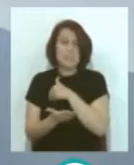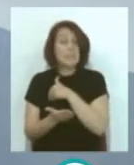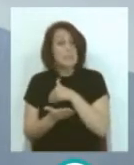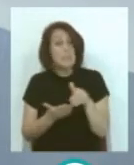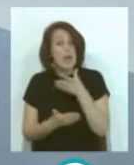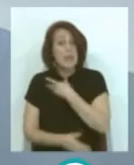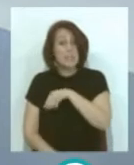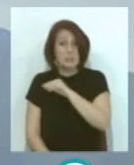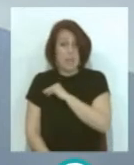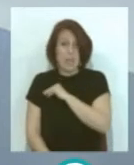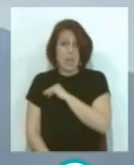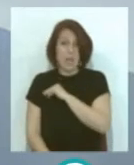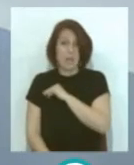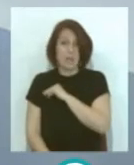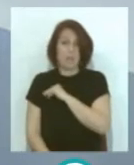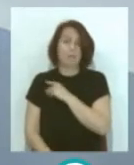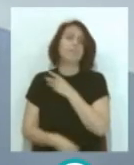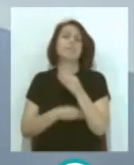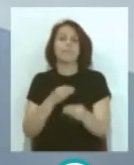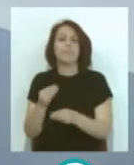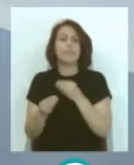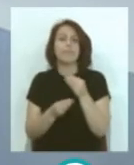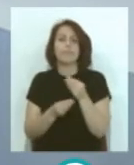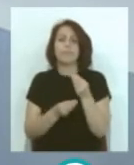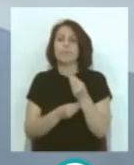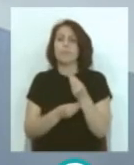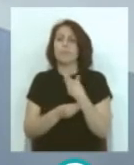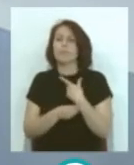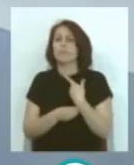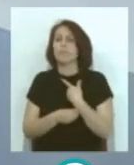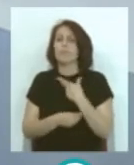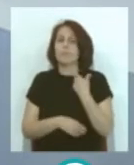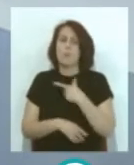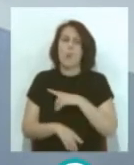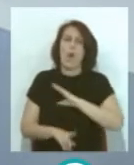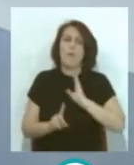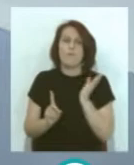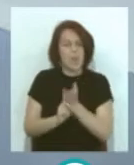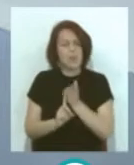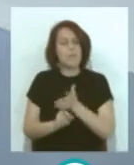miles en España, han hecho también un agravio muy grande a una persona.